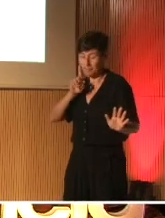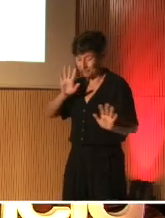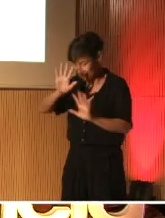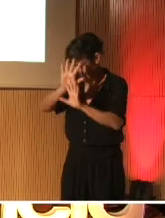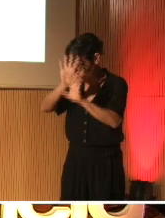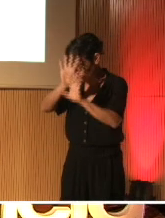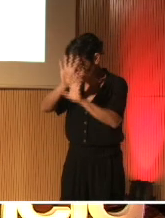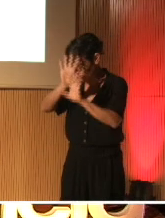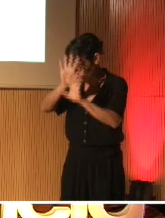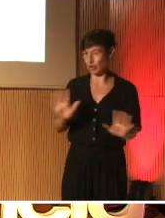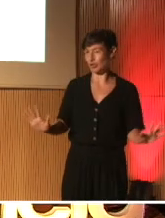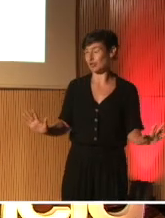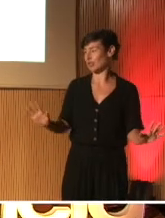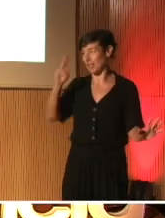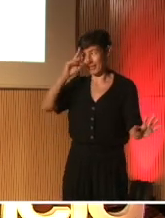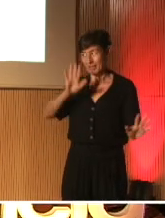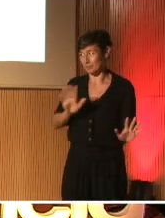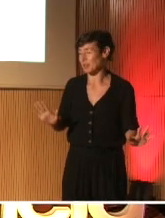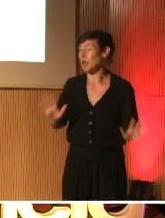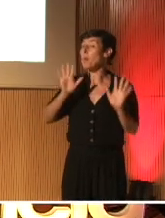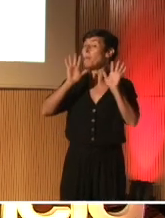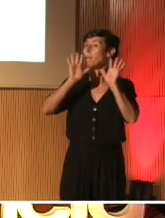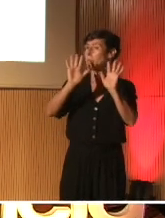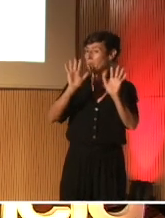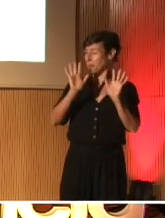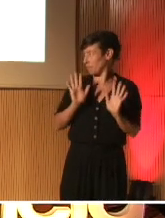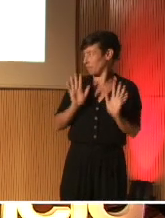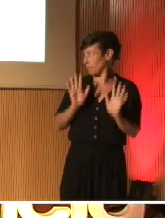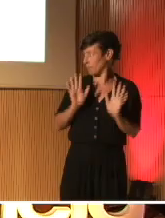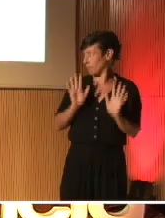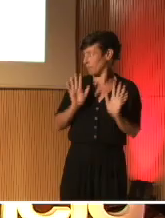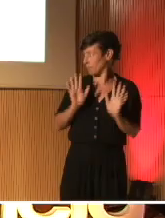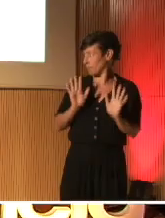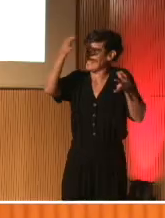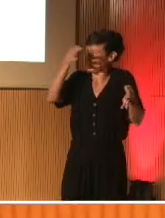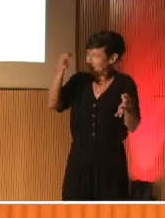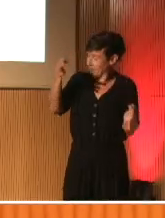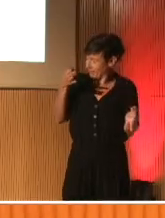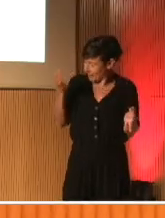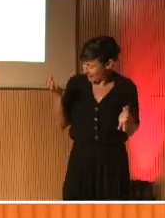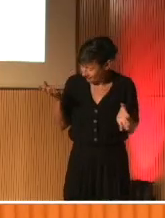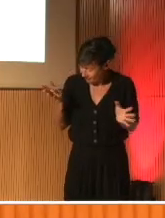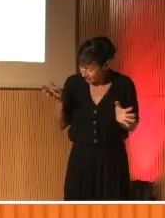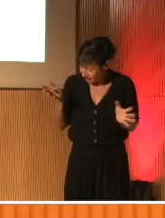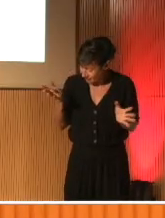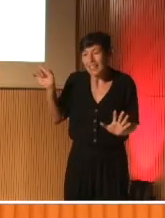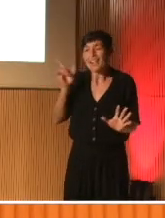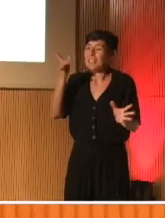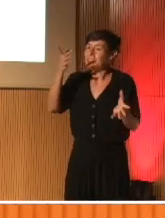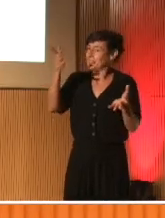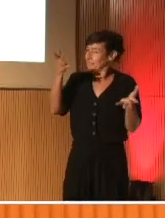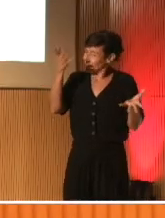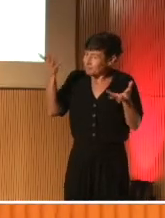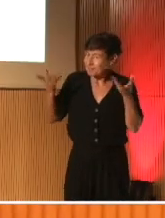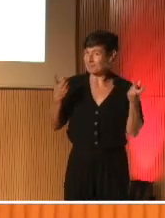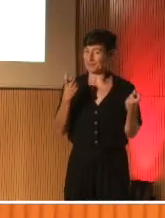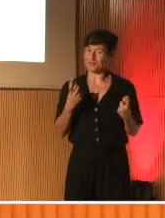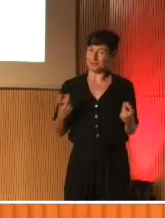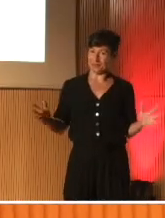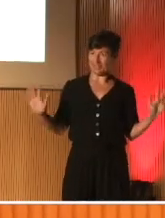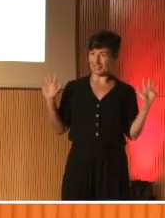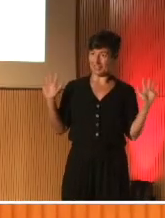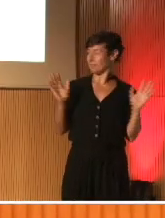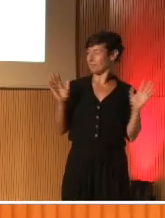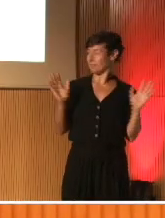país pero no por pasarme de tiquismiquis pero a esto le faltan matices vamos a